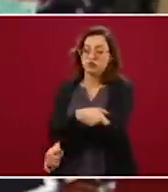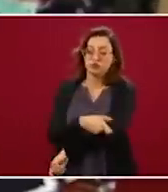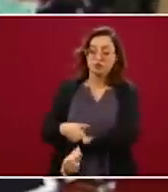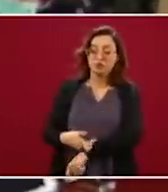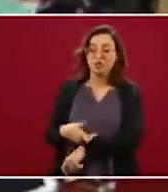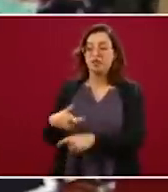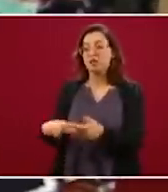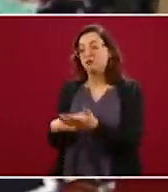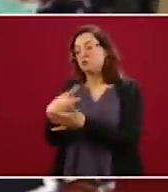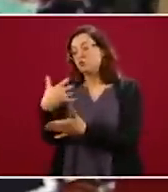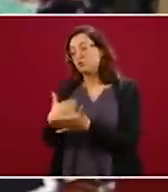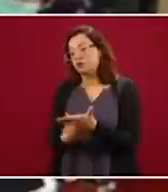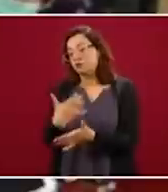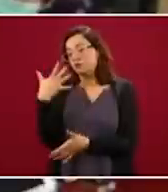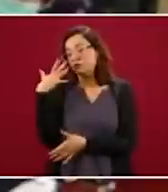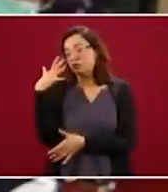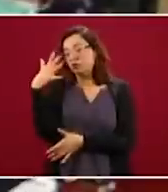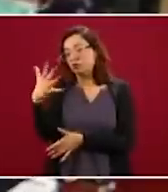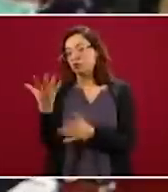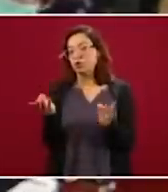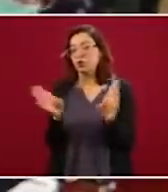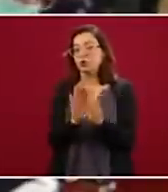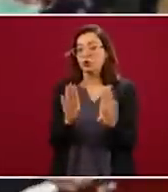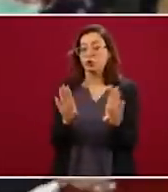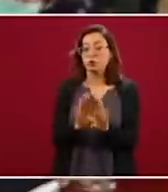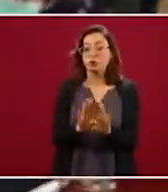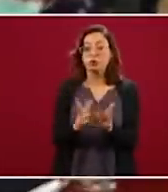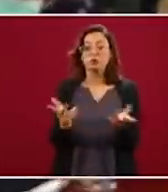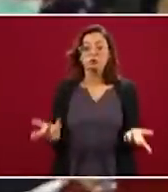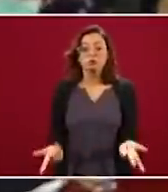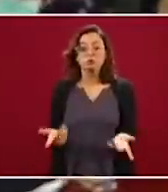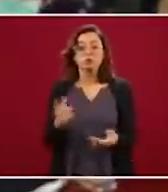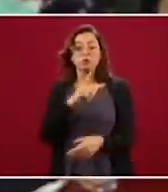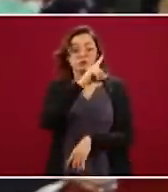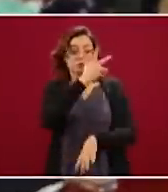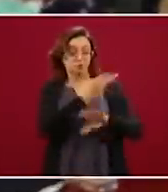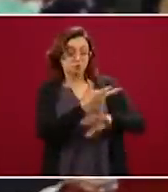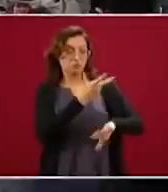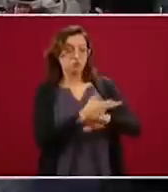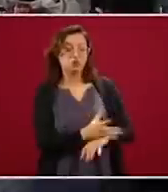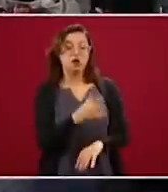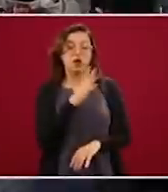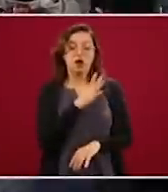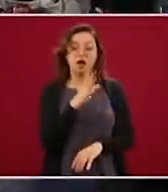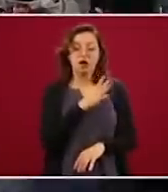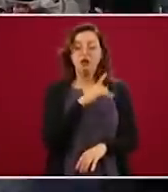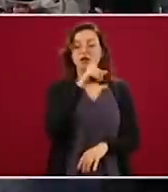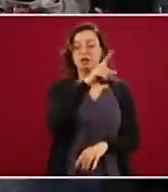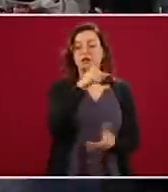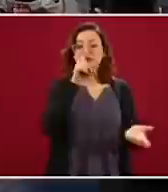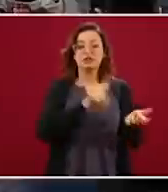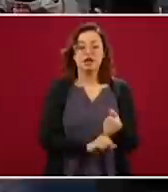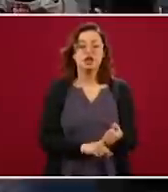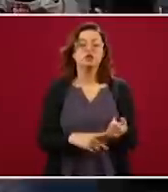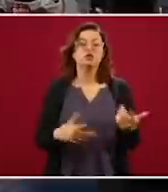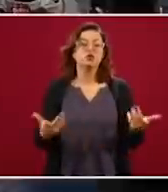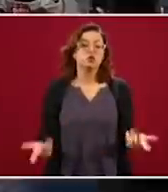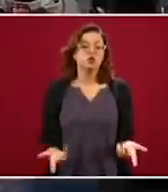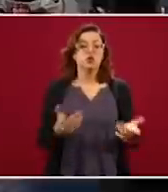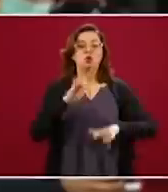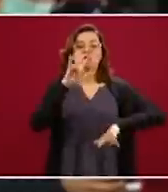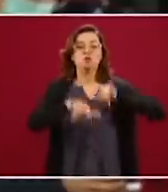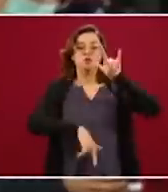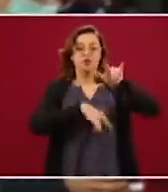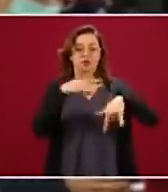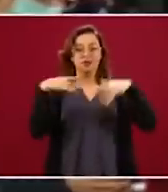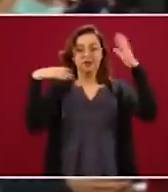un proyecto a futuro que incluya reducir, Estados Unidos lo maneja y hasta los centros, los parques de diversión Disney, a estas personas